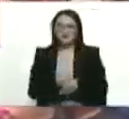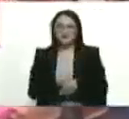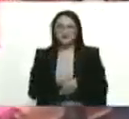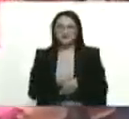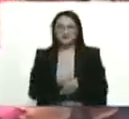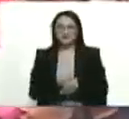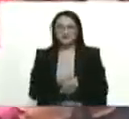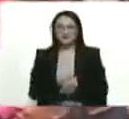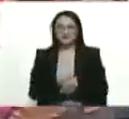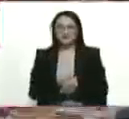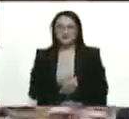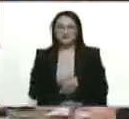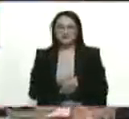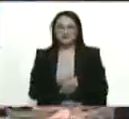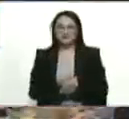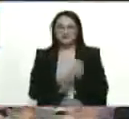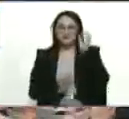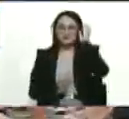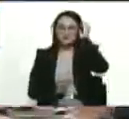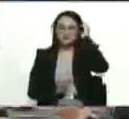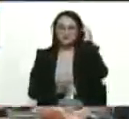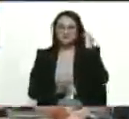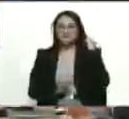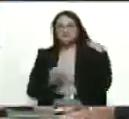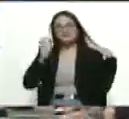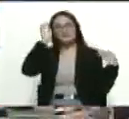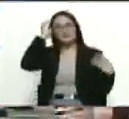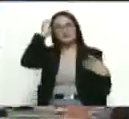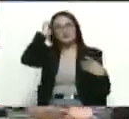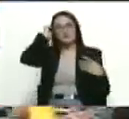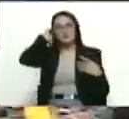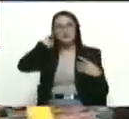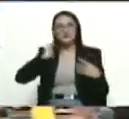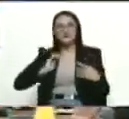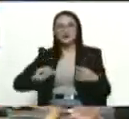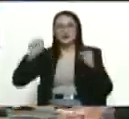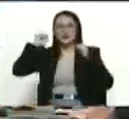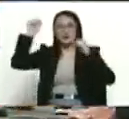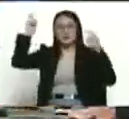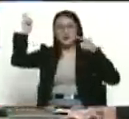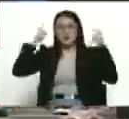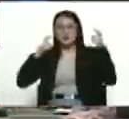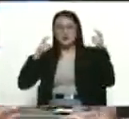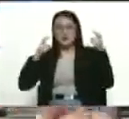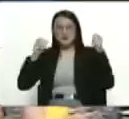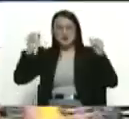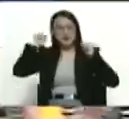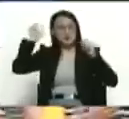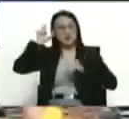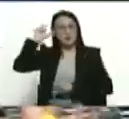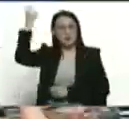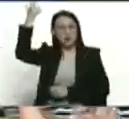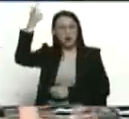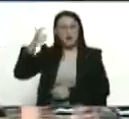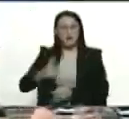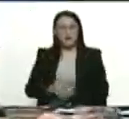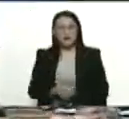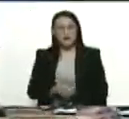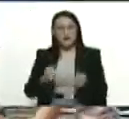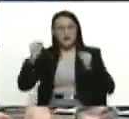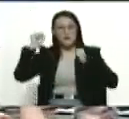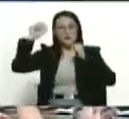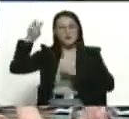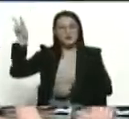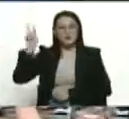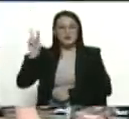¡Que viva Maduro! ¡Que viva Chávez! ¡Viva Guárico! ¡Viva